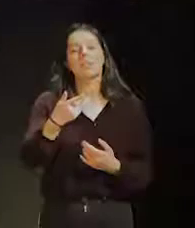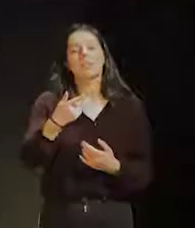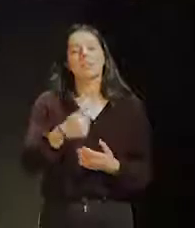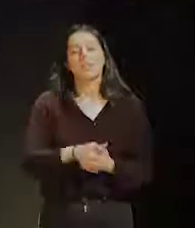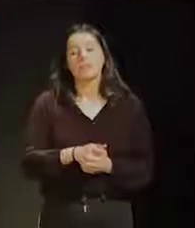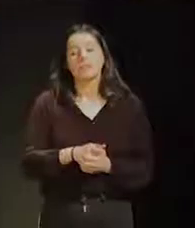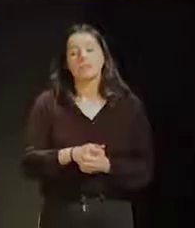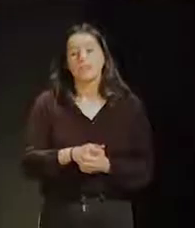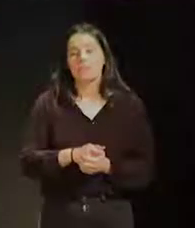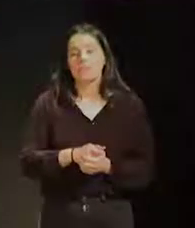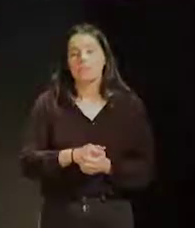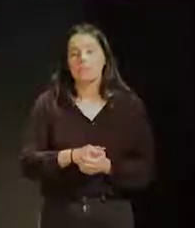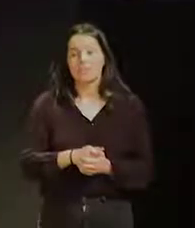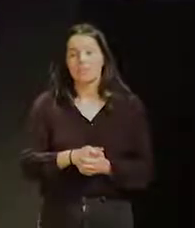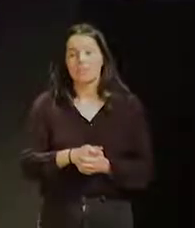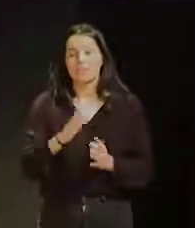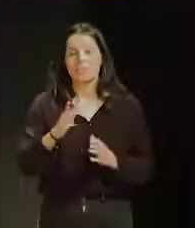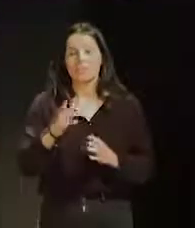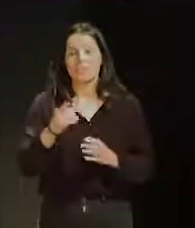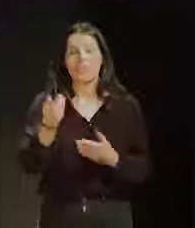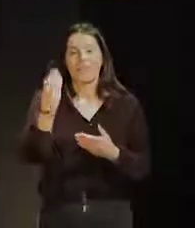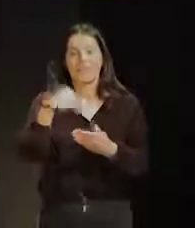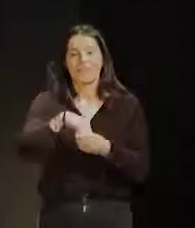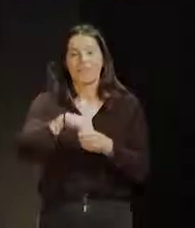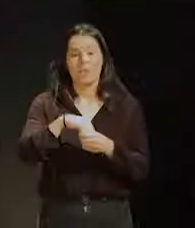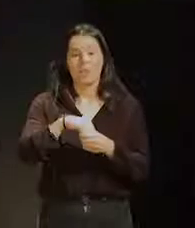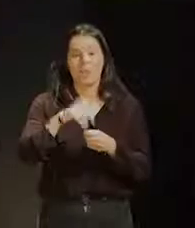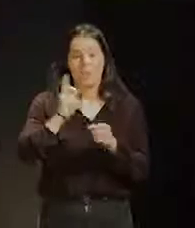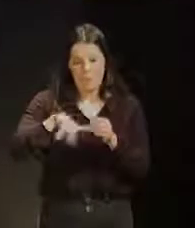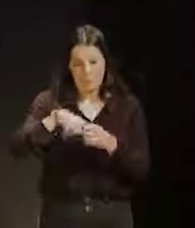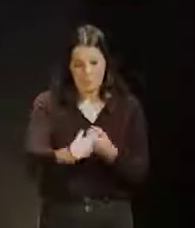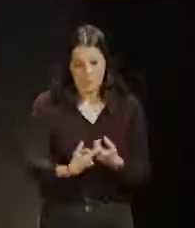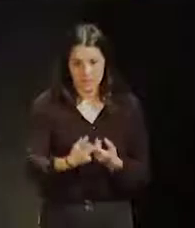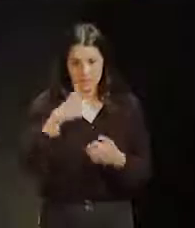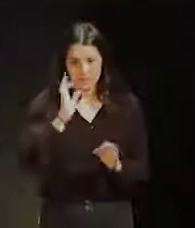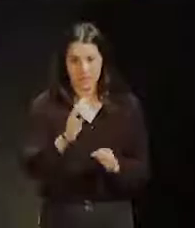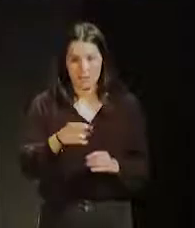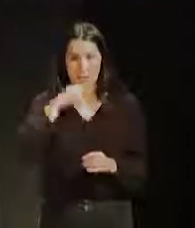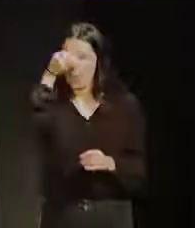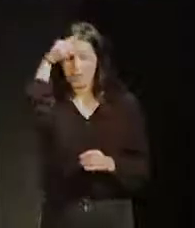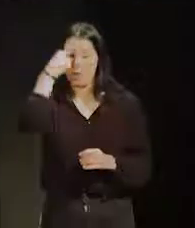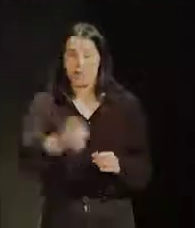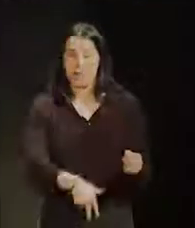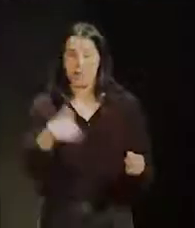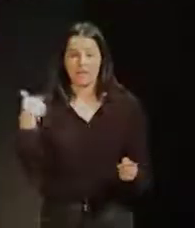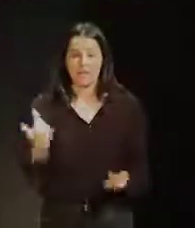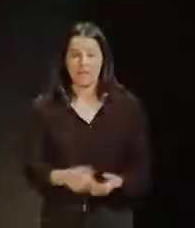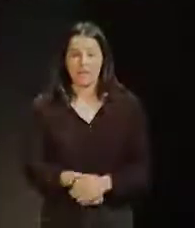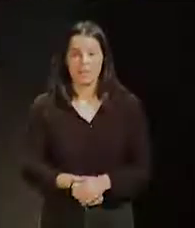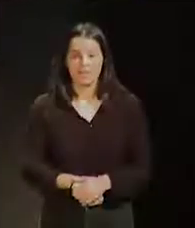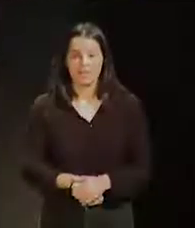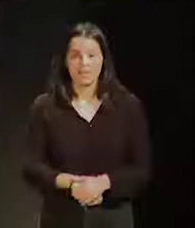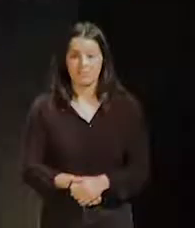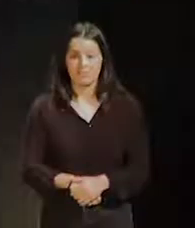Sí, pero estás hablando dentro de los participantes, ¿verdad? Sí. Ah, de la cultura en